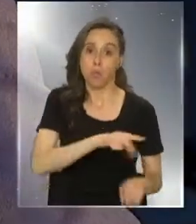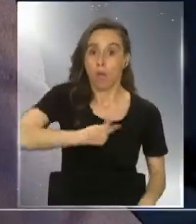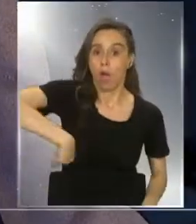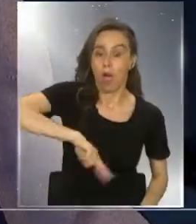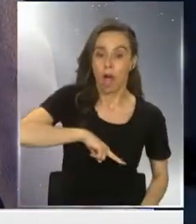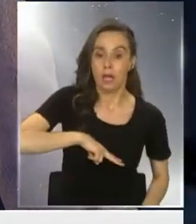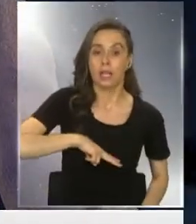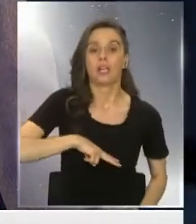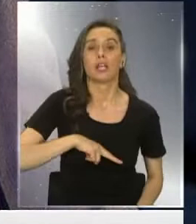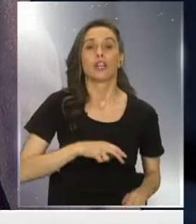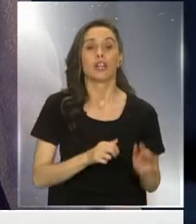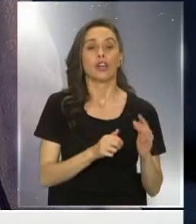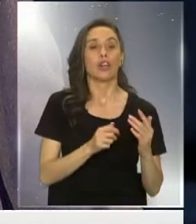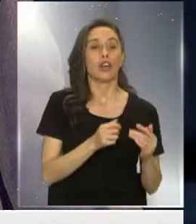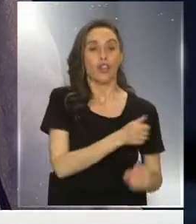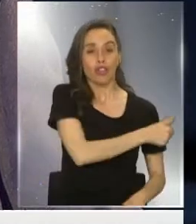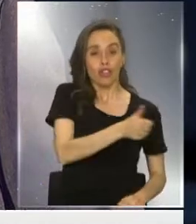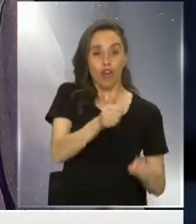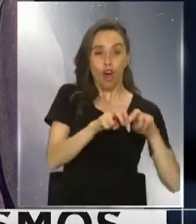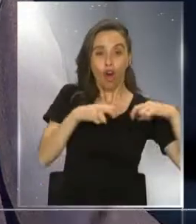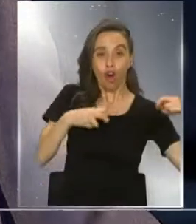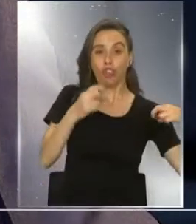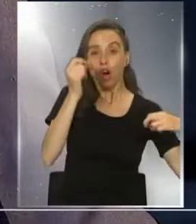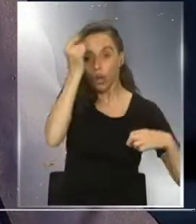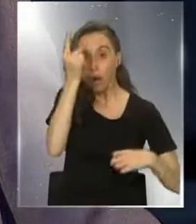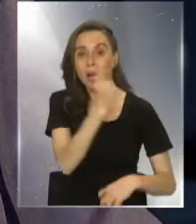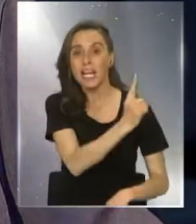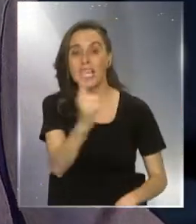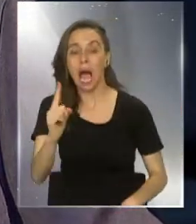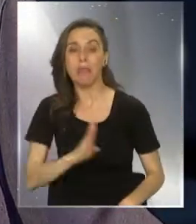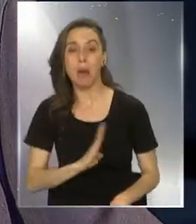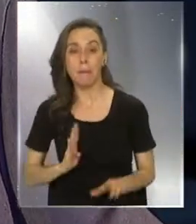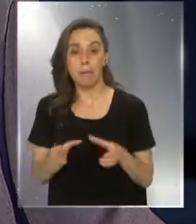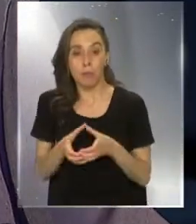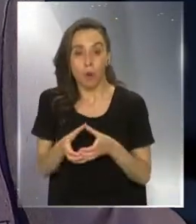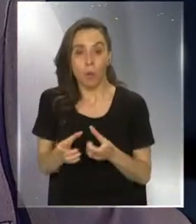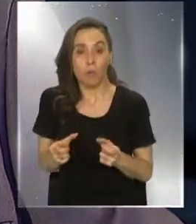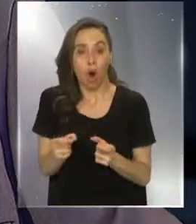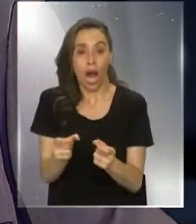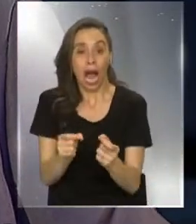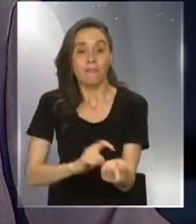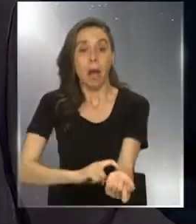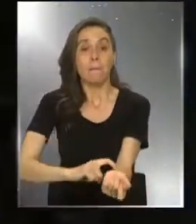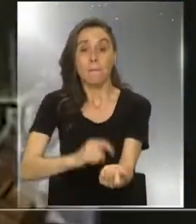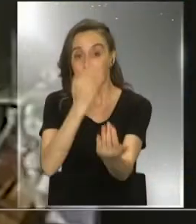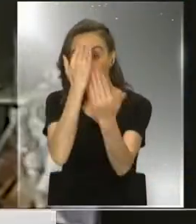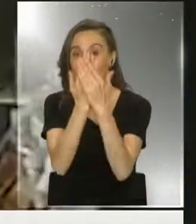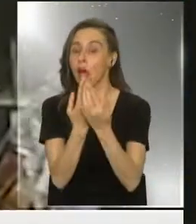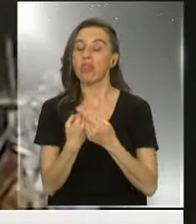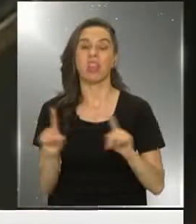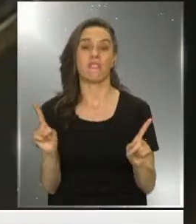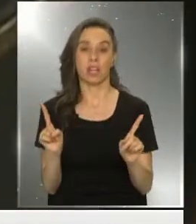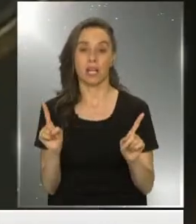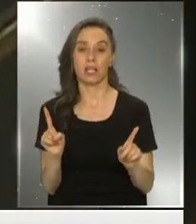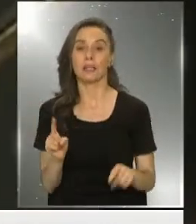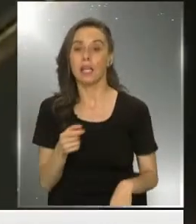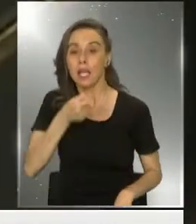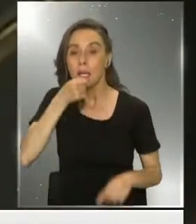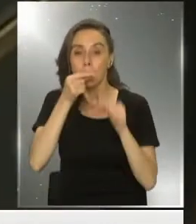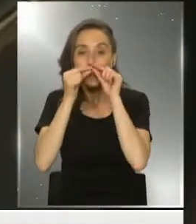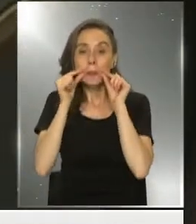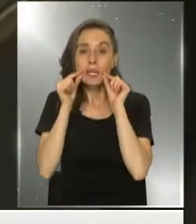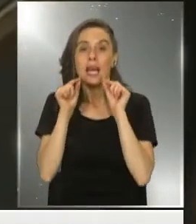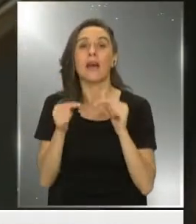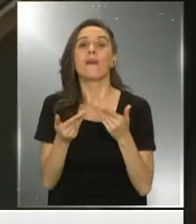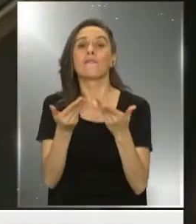lo entendían y eso es algo bonito también. Las personalidades de cada uno de los integrantes de los Jaivas son completamente diferentes. Para ustedes, esta